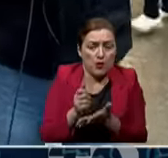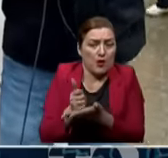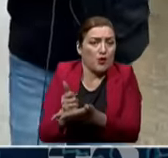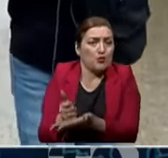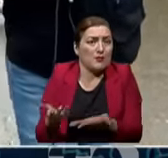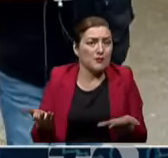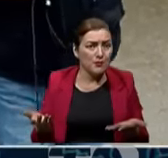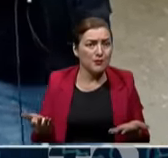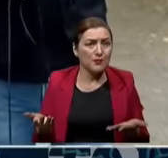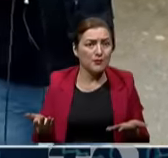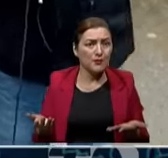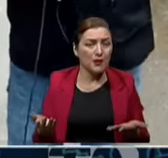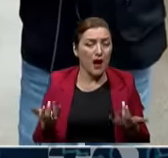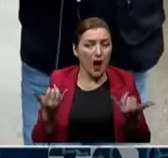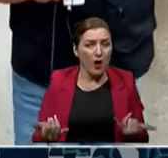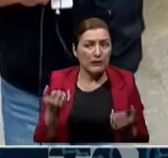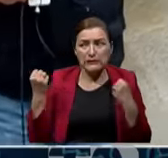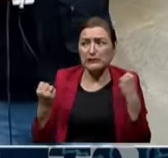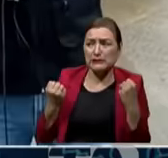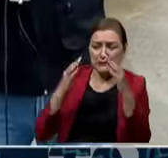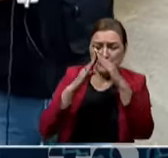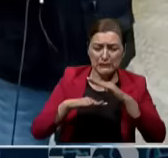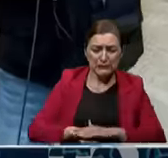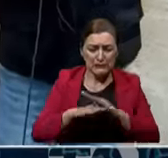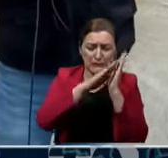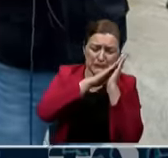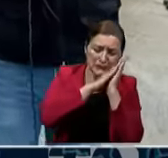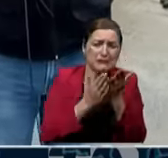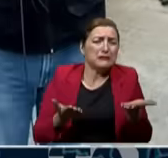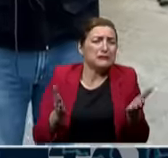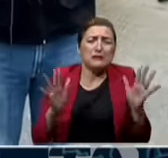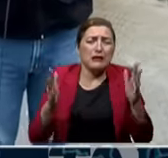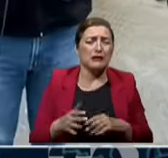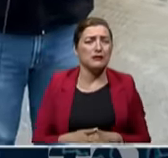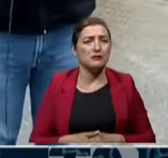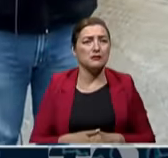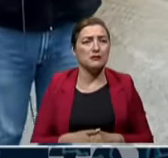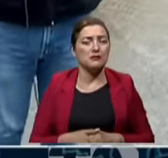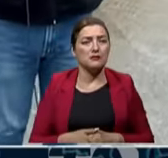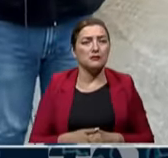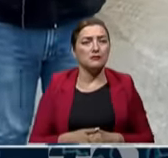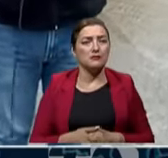pues, en estos momentos que no tienen vivienda, no tienen dónde resguardarse.